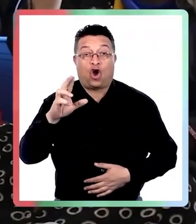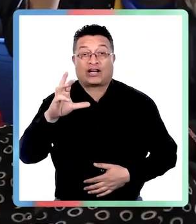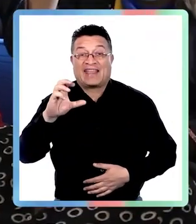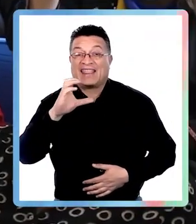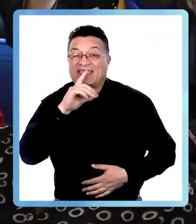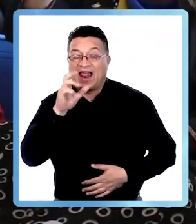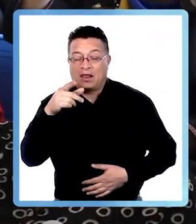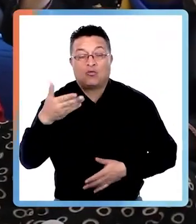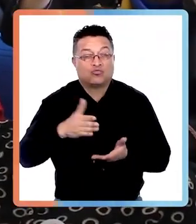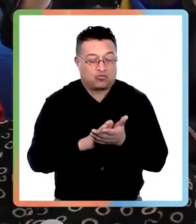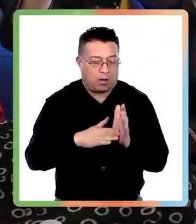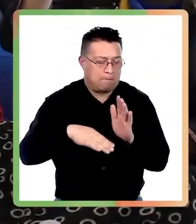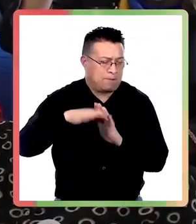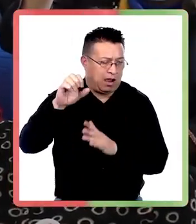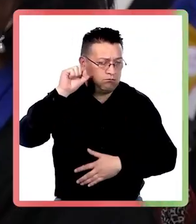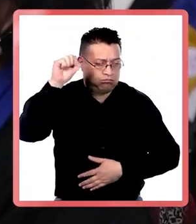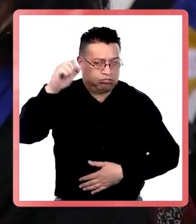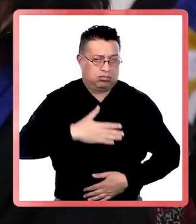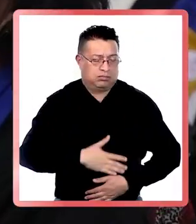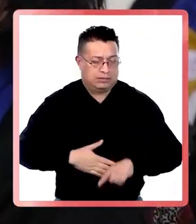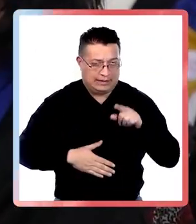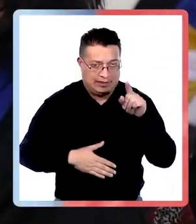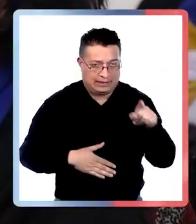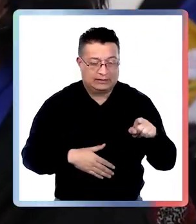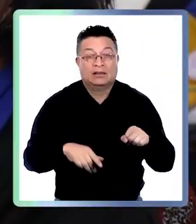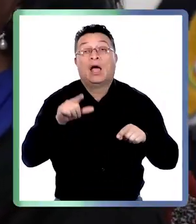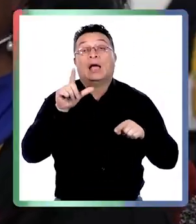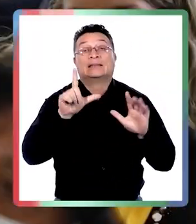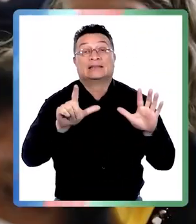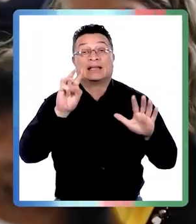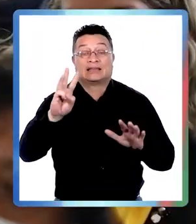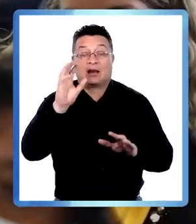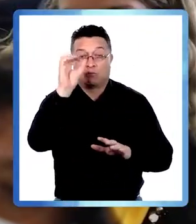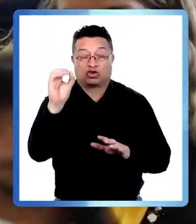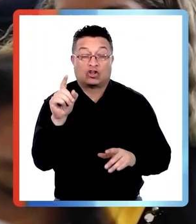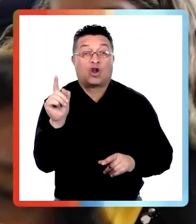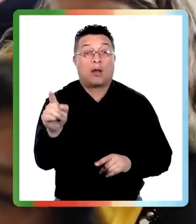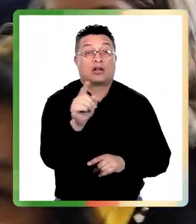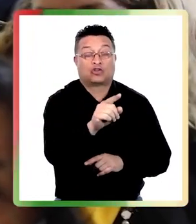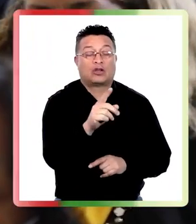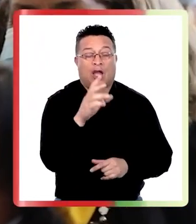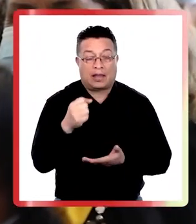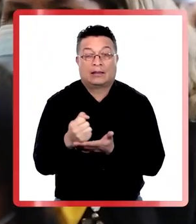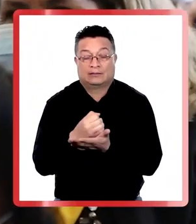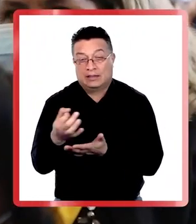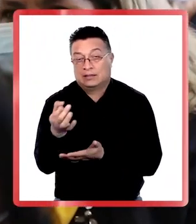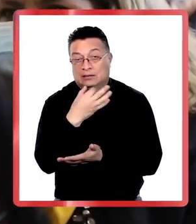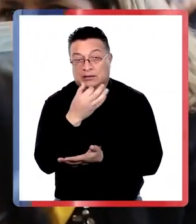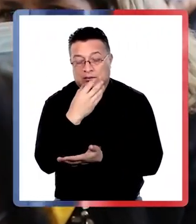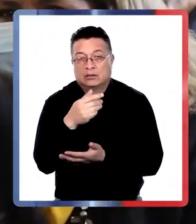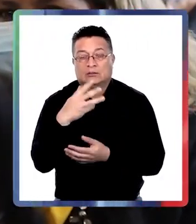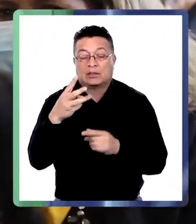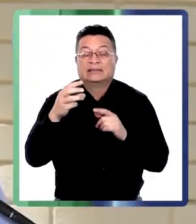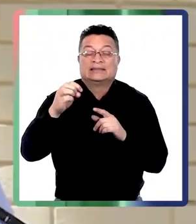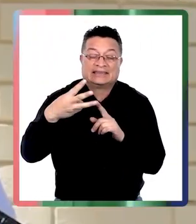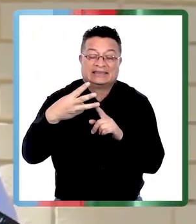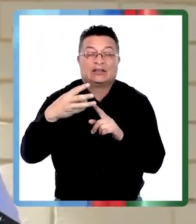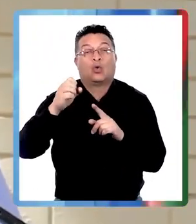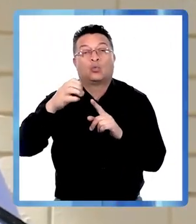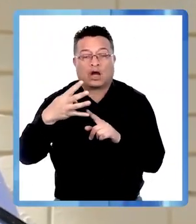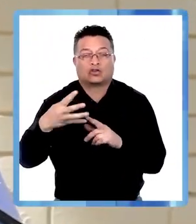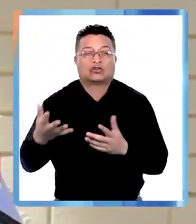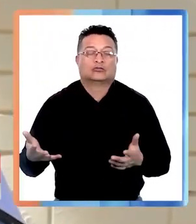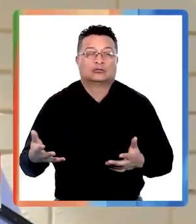llamados cánceres digestivos, donde el 73% de las personas llega a un tratamiento en las fases 3 o 4.